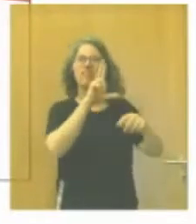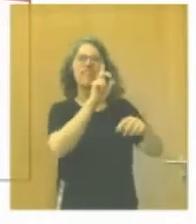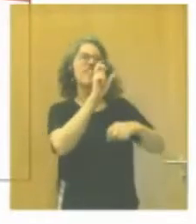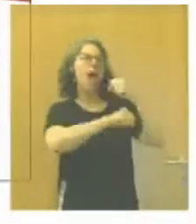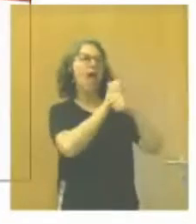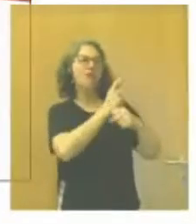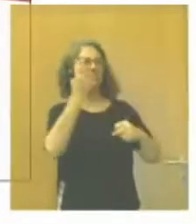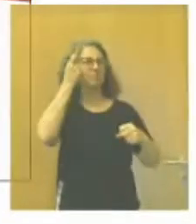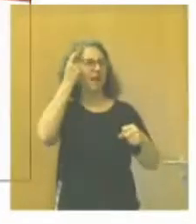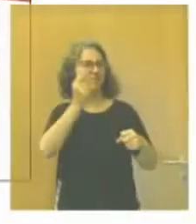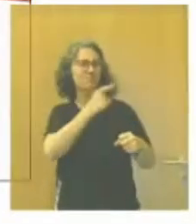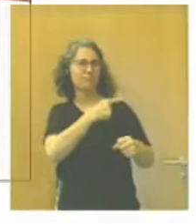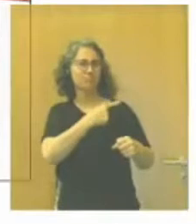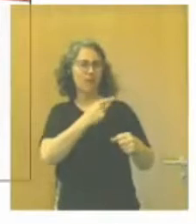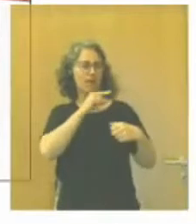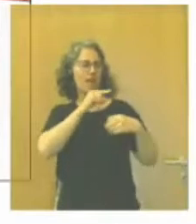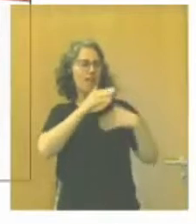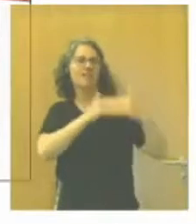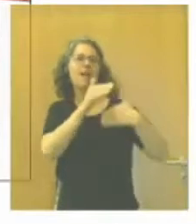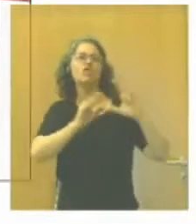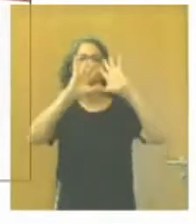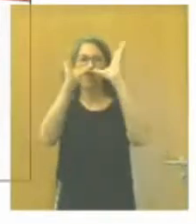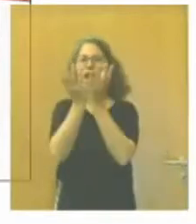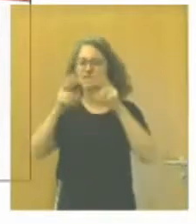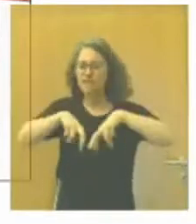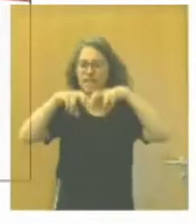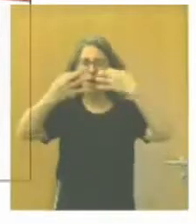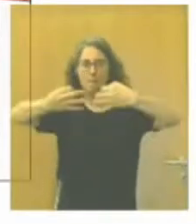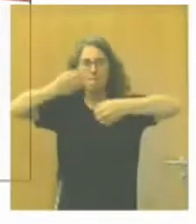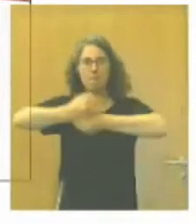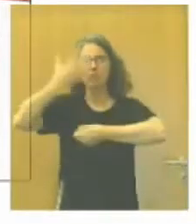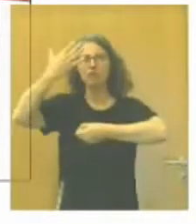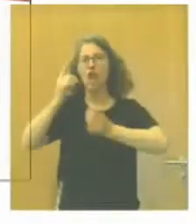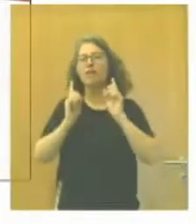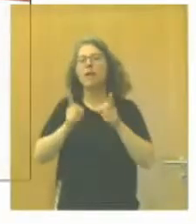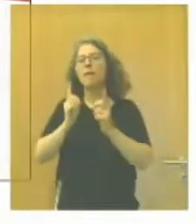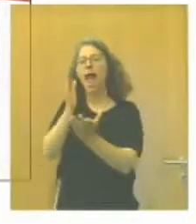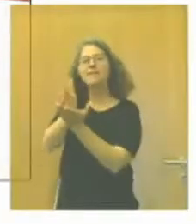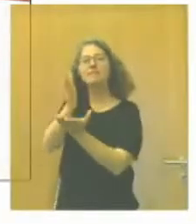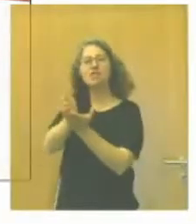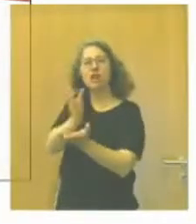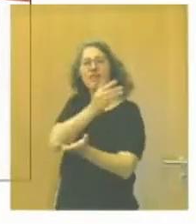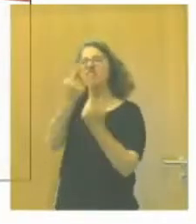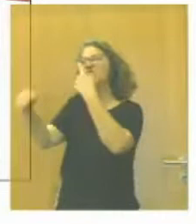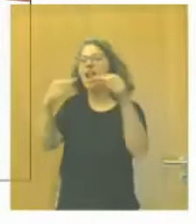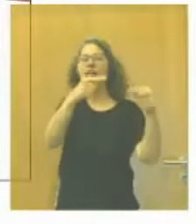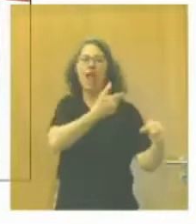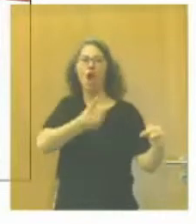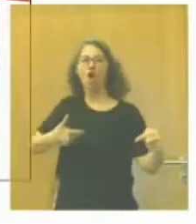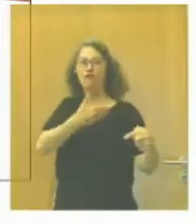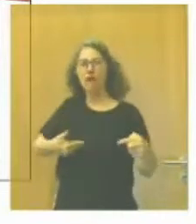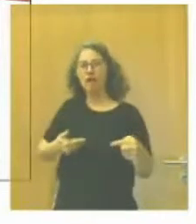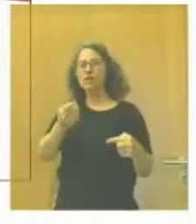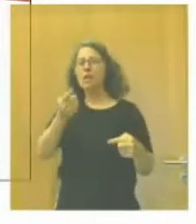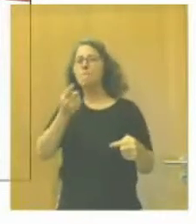de experiencia en el desarrollo global como investigadora profesional y también como asesora de gobiernos en políticas